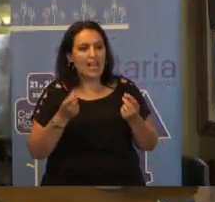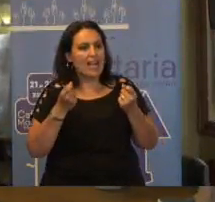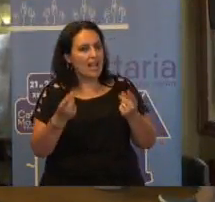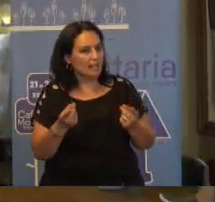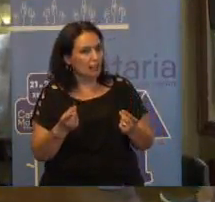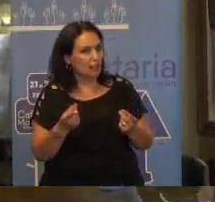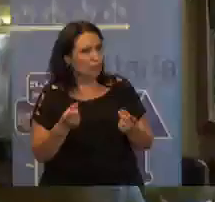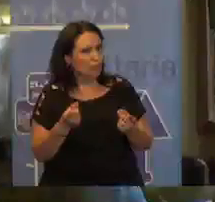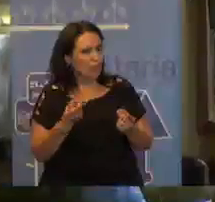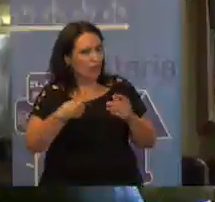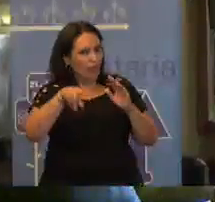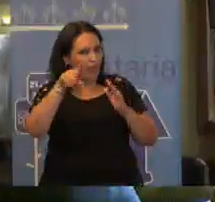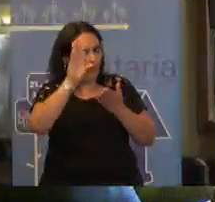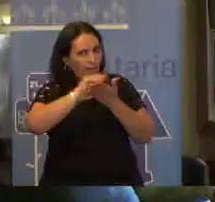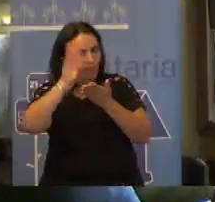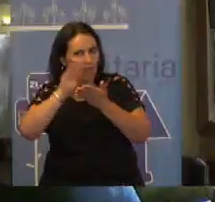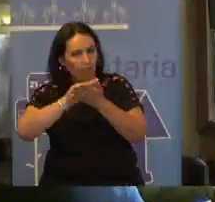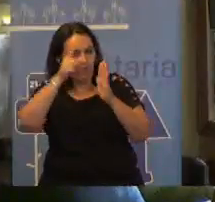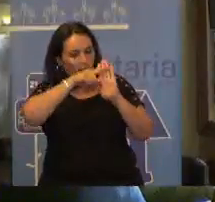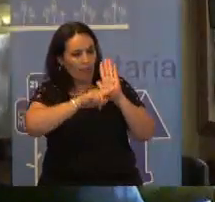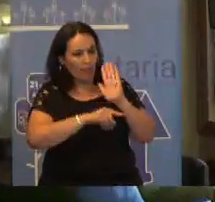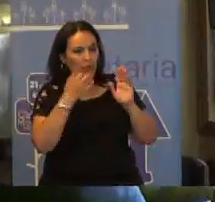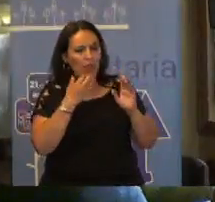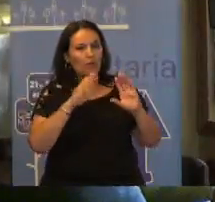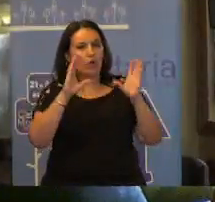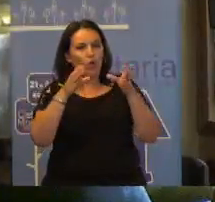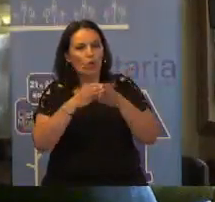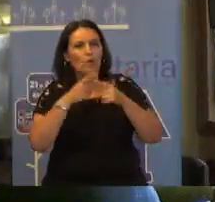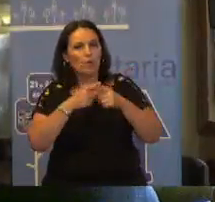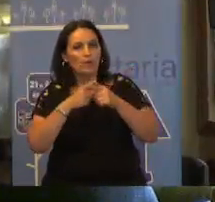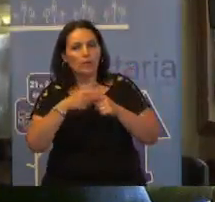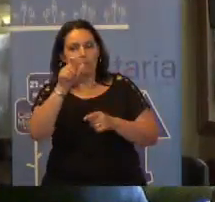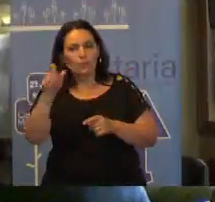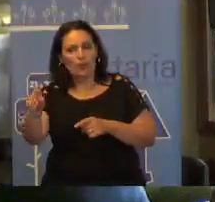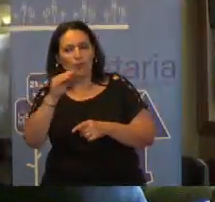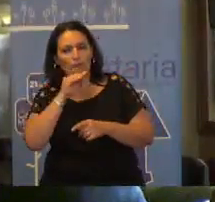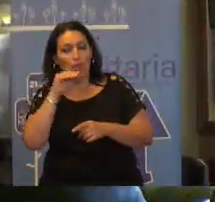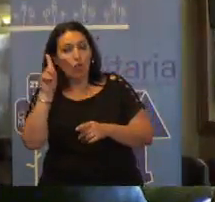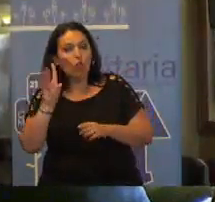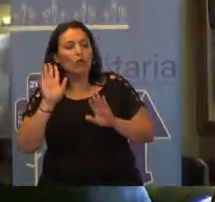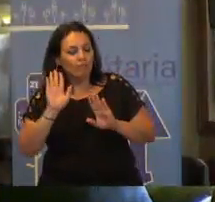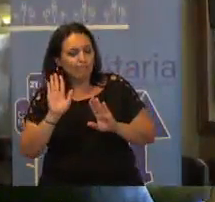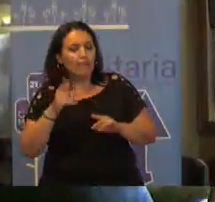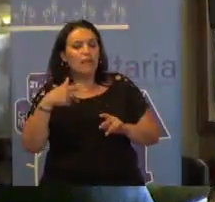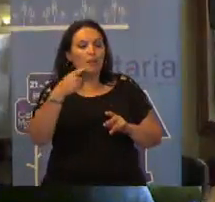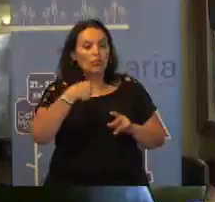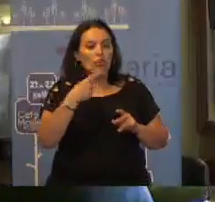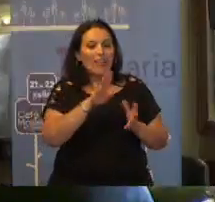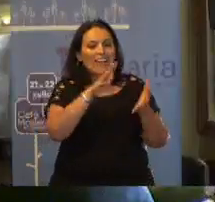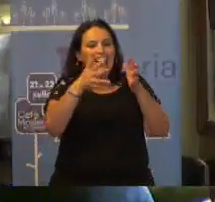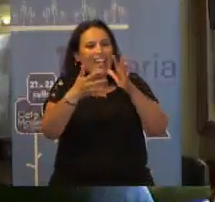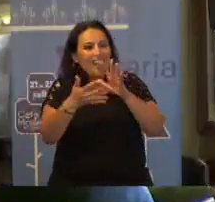vendo, e lamento se hai xente do bipartito que se me enfada, pero como hubo cambios en función de,